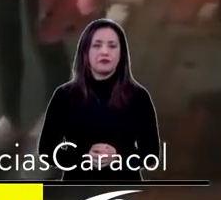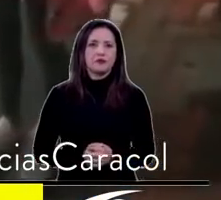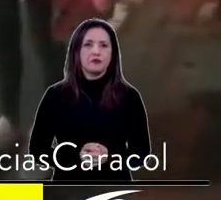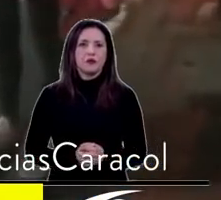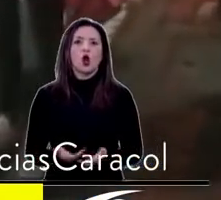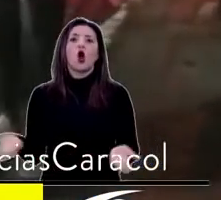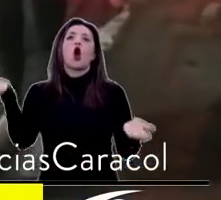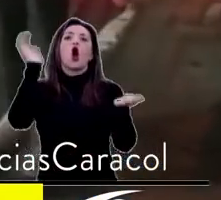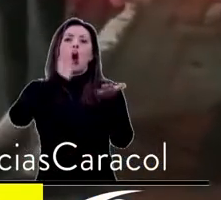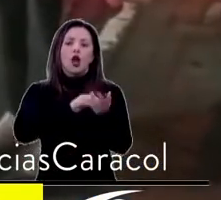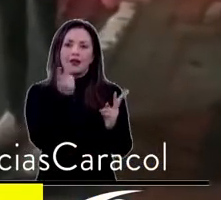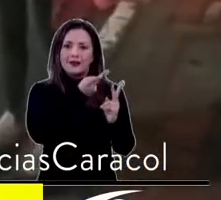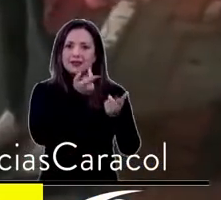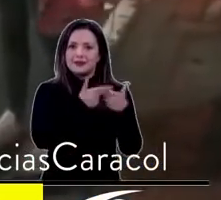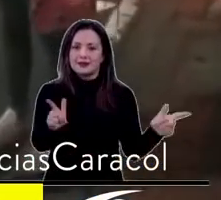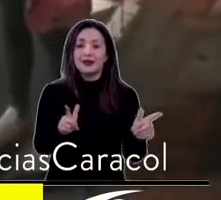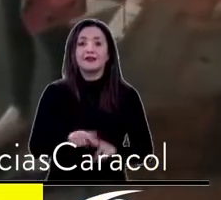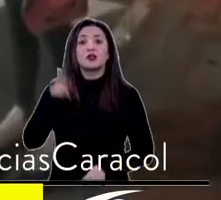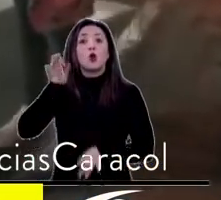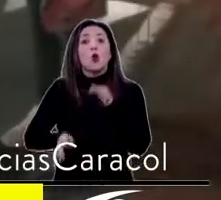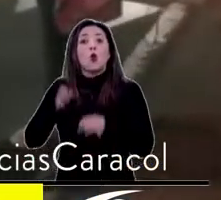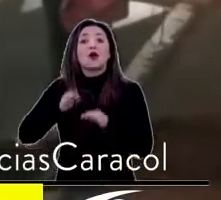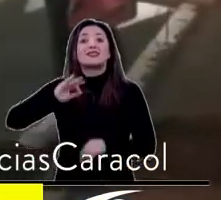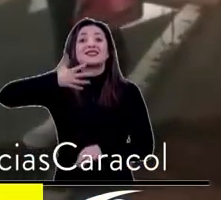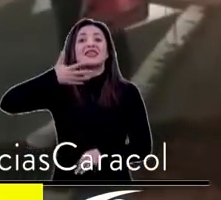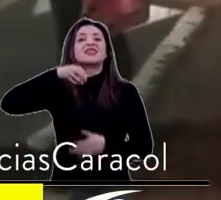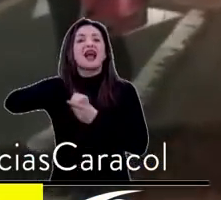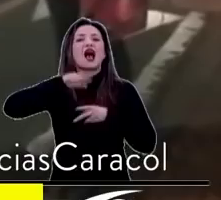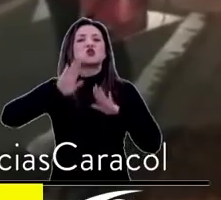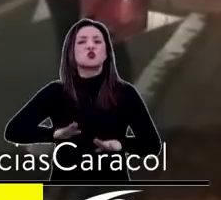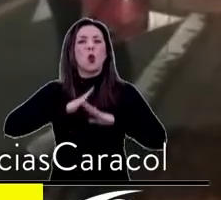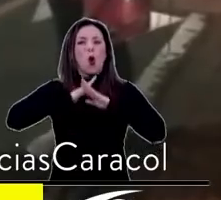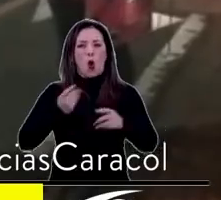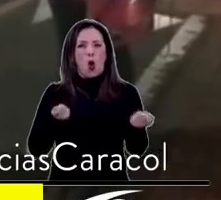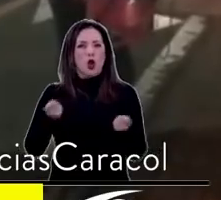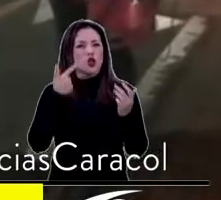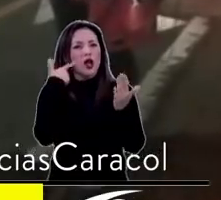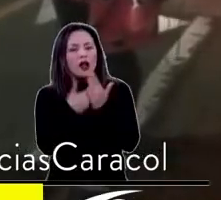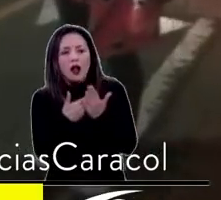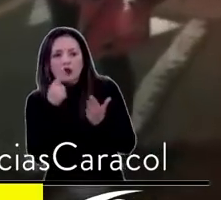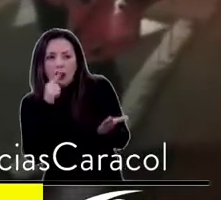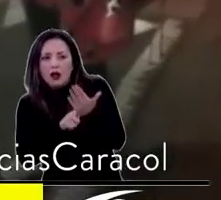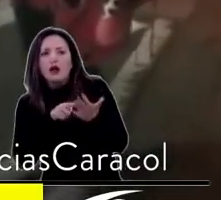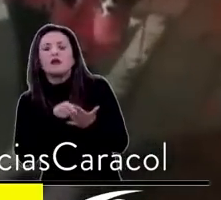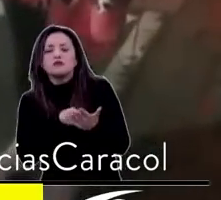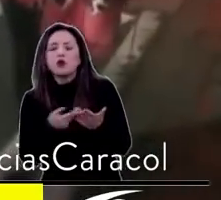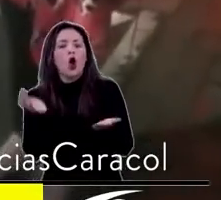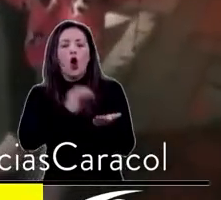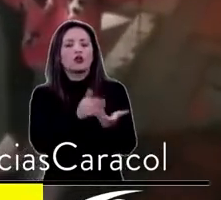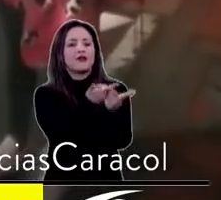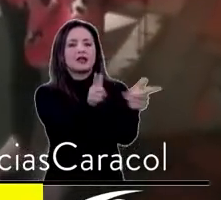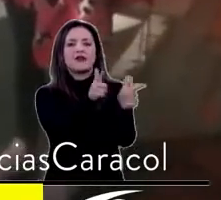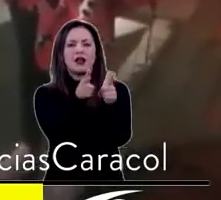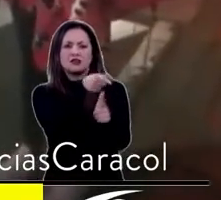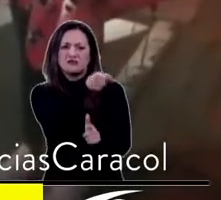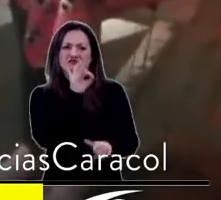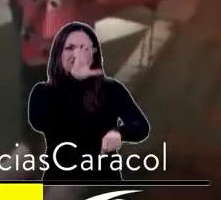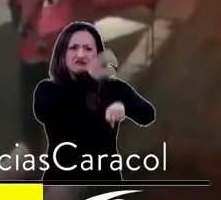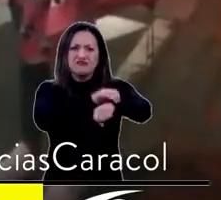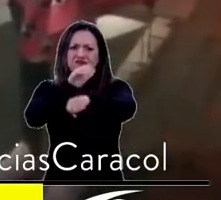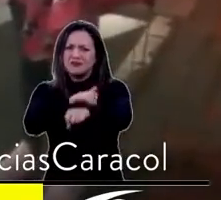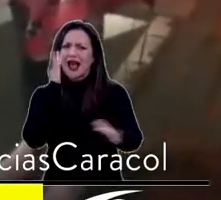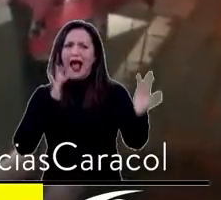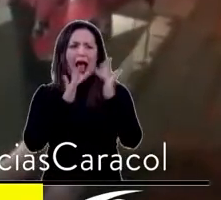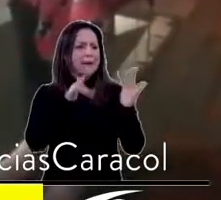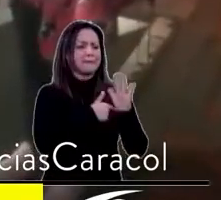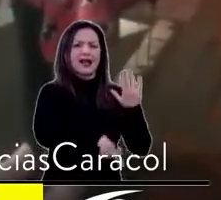De nuevo libres, la juez quinta de control de garantías en Bogotá declaró ilegal la captura de Carolina Galván y Nilson Díaz, quienes son los